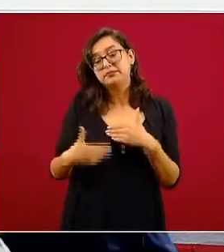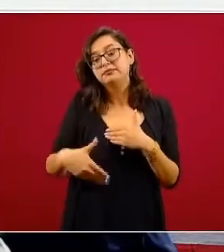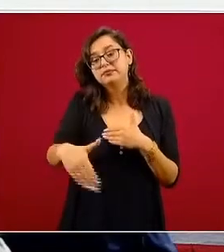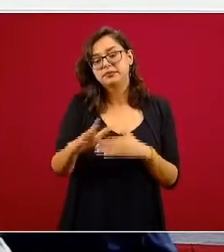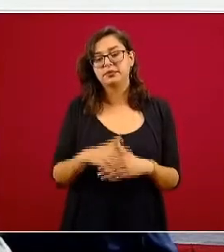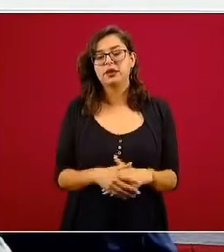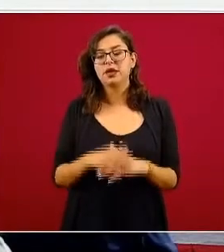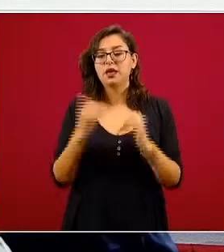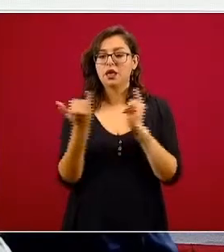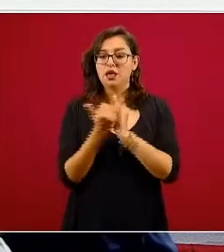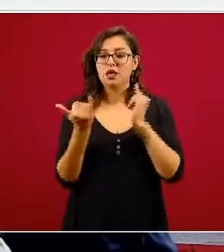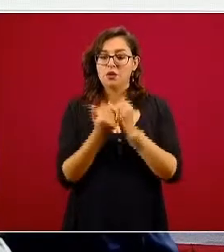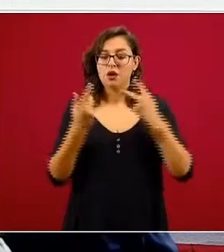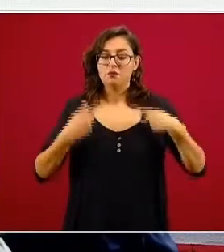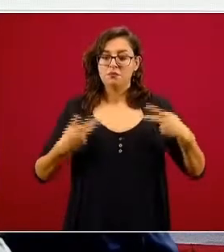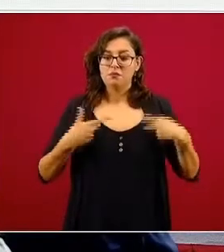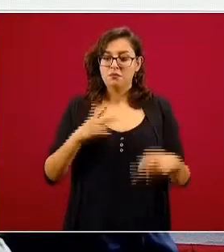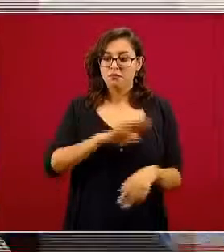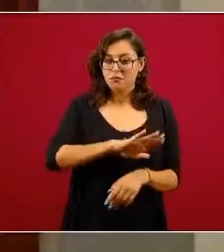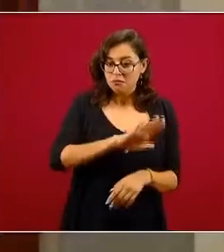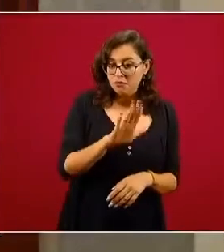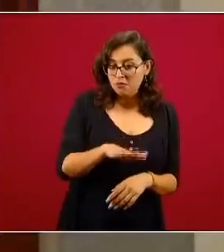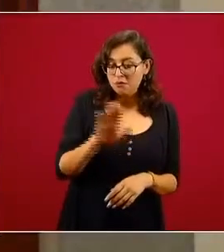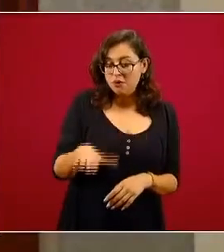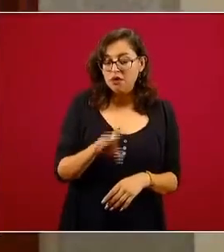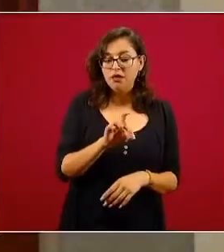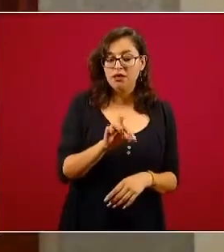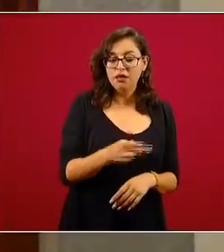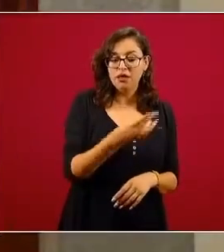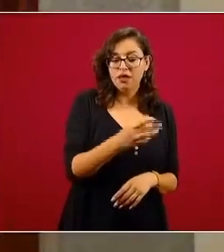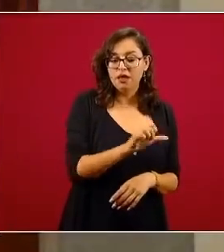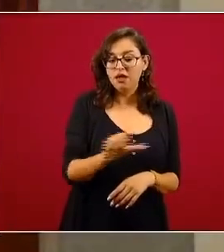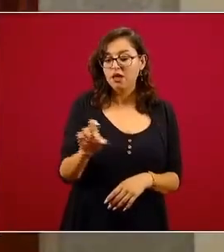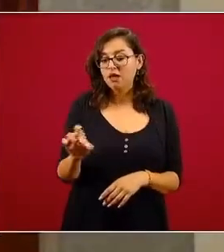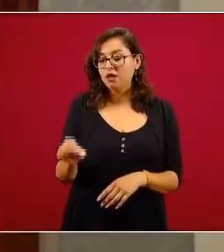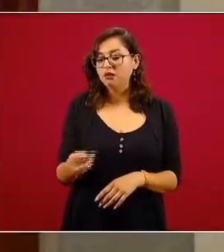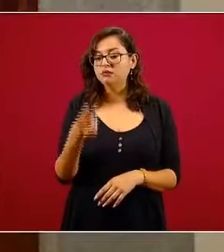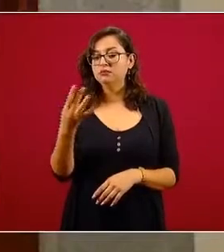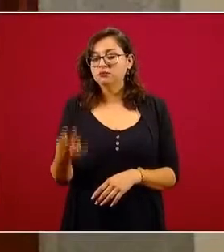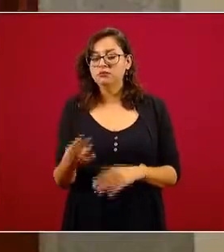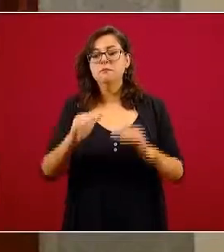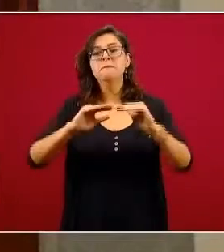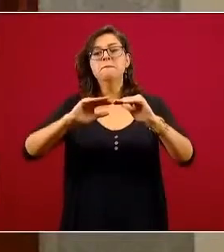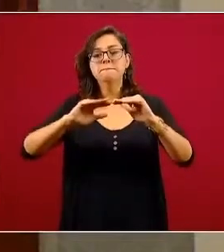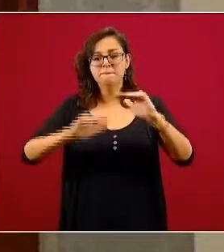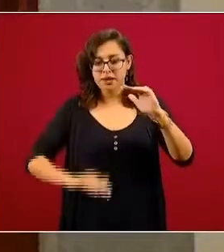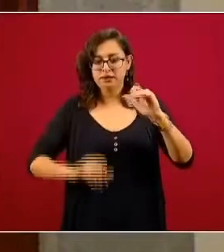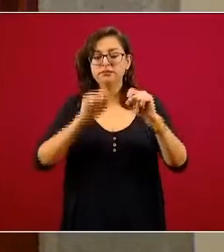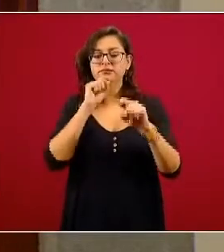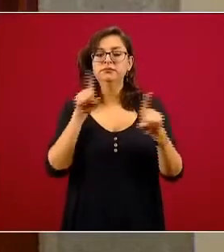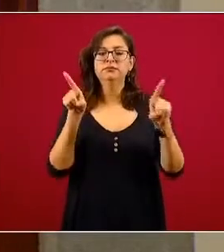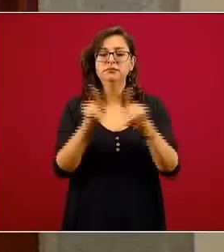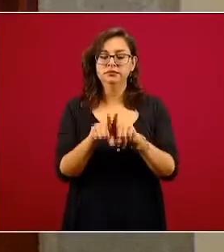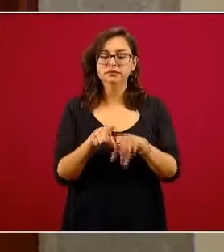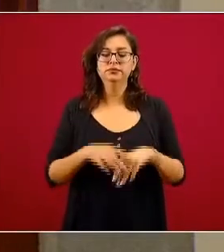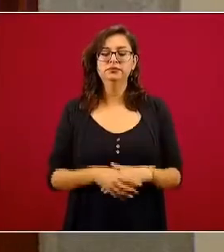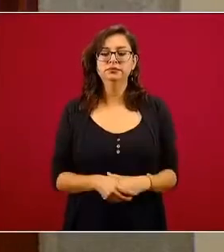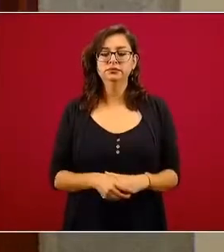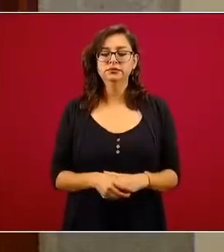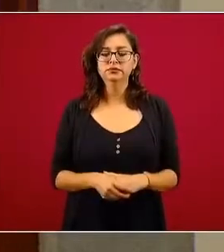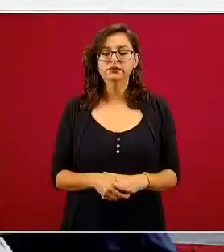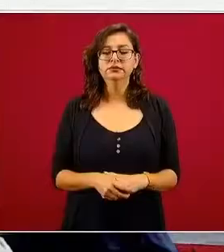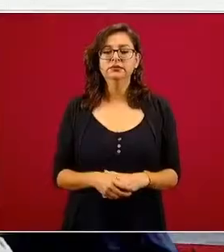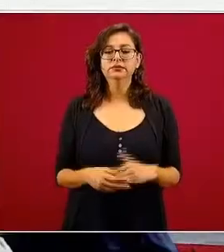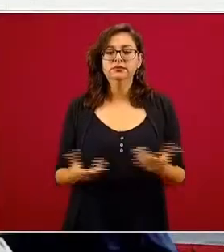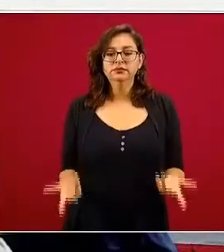las personas que han fallecido entre la semana 33 y 34, y se mantiene la tendencia descendente también en la presentación. El día